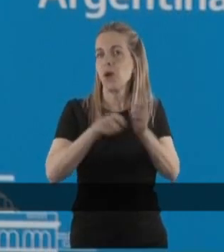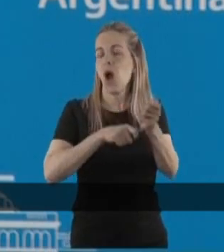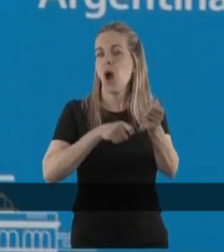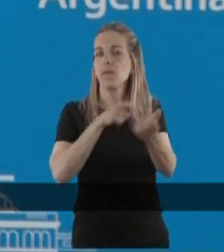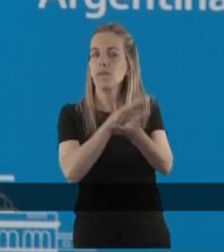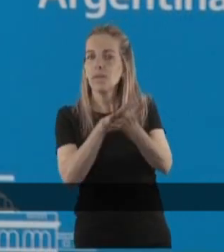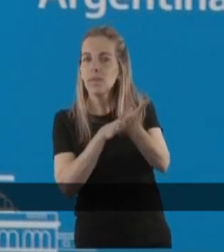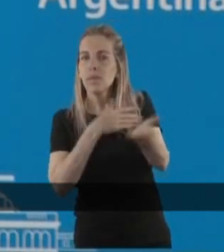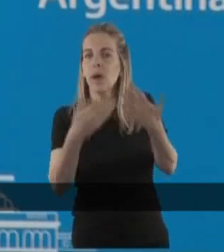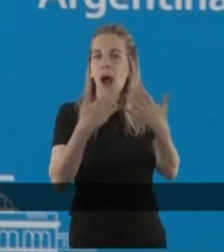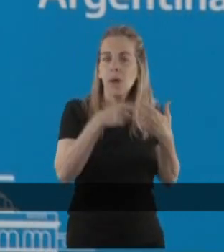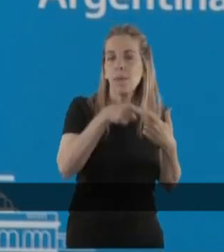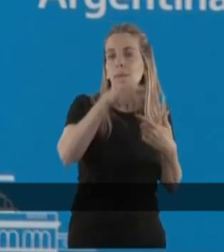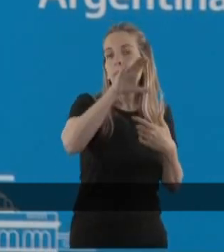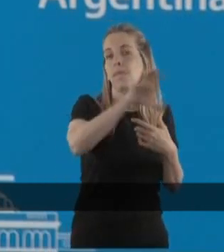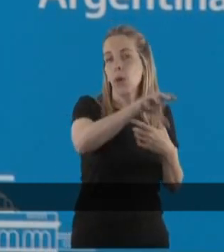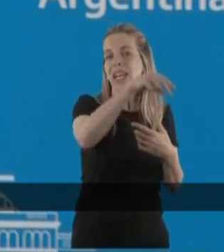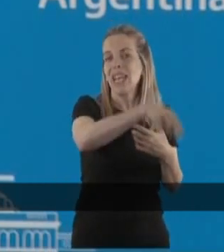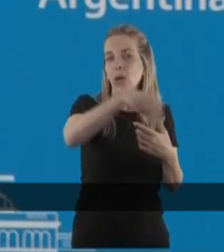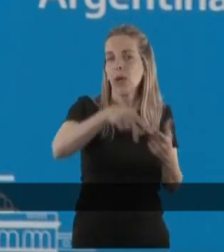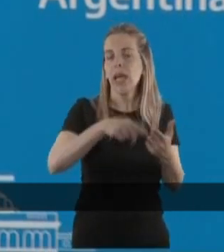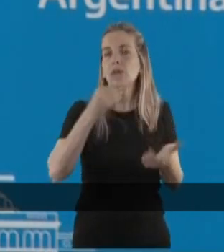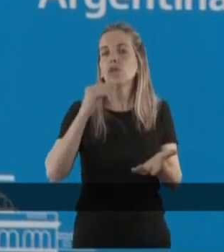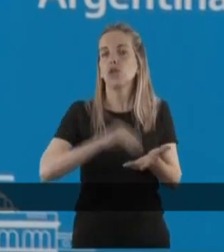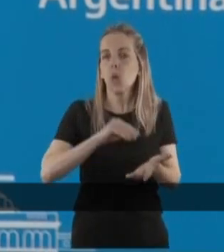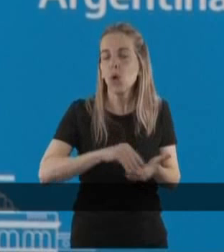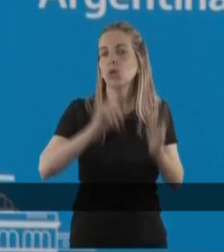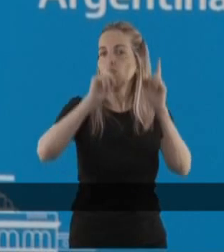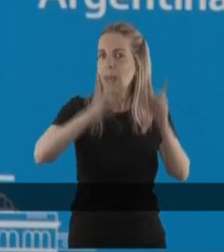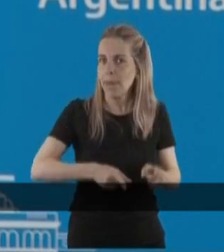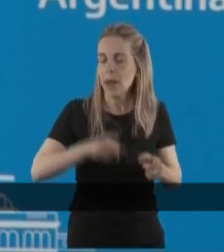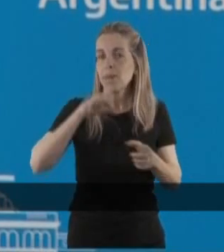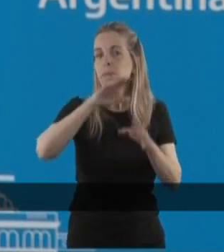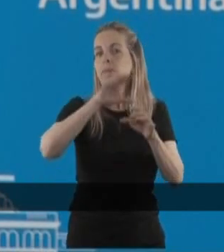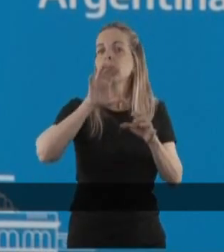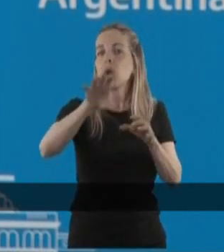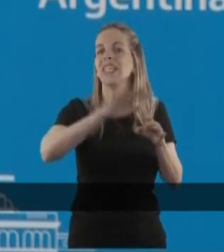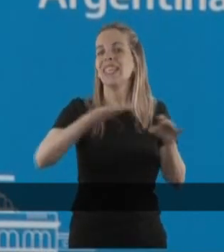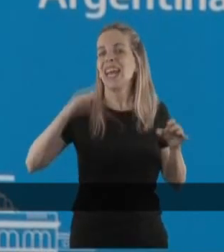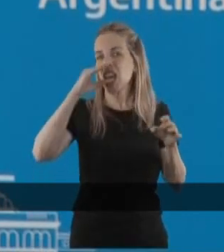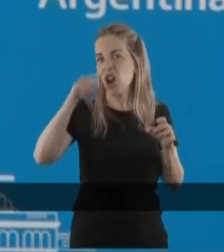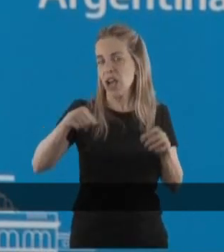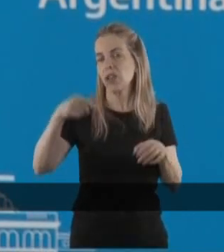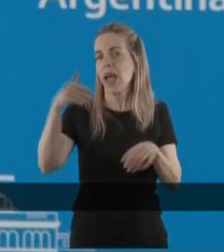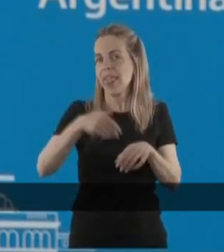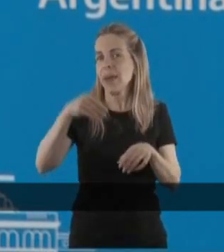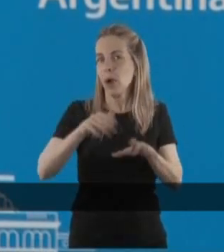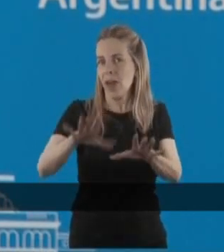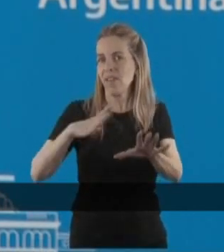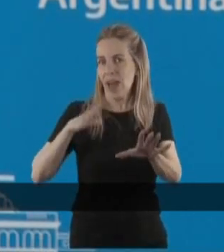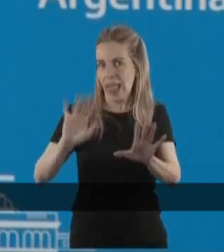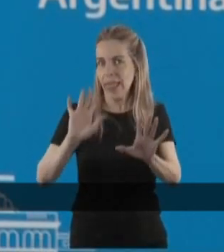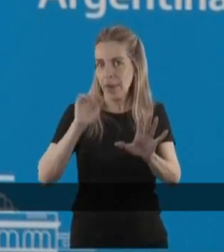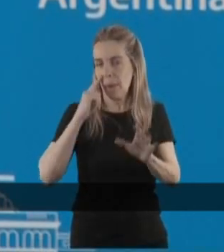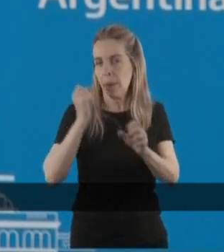grupos. Está sucediendo en Neuquén, está sucediendo en Chubut, está atrasado en Río Negro. Vamos a hacer lo posible para que se pueda